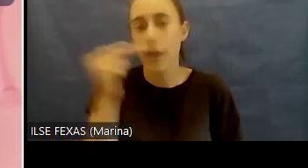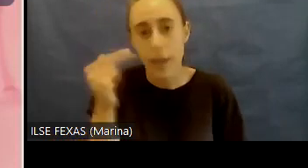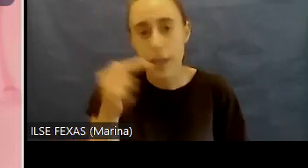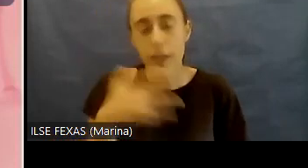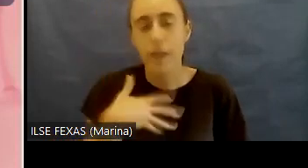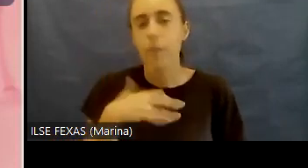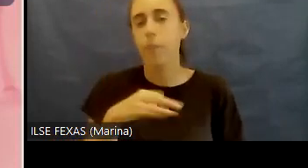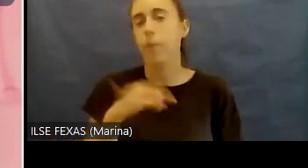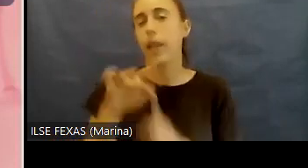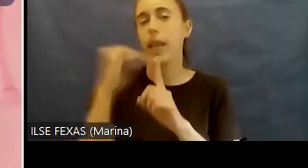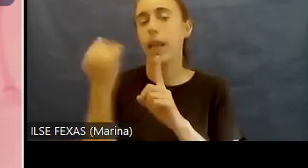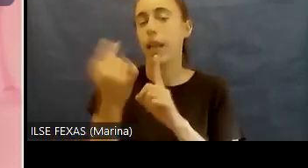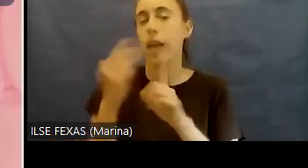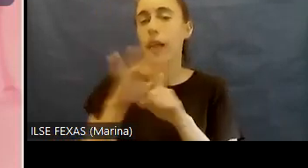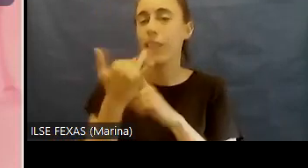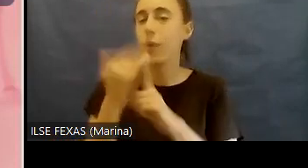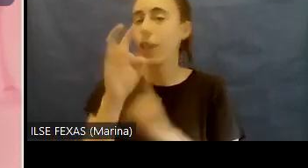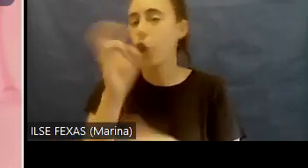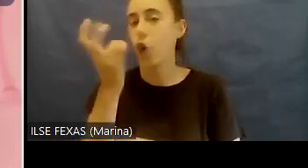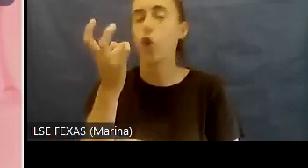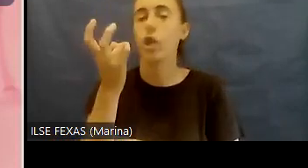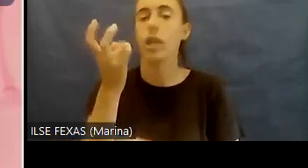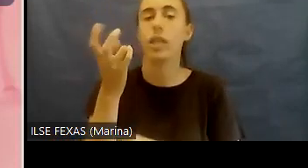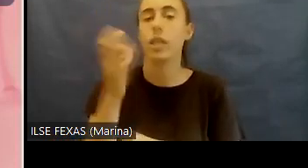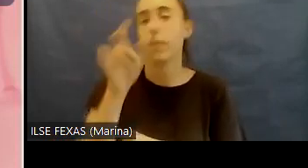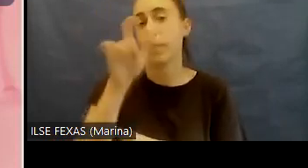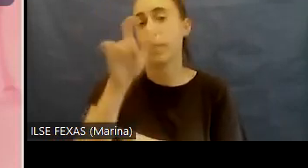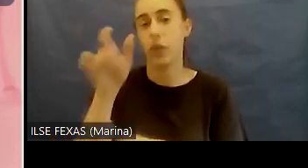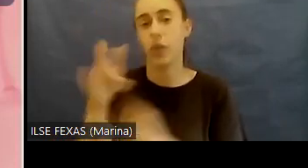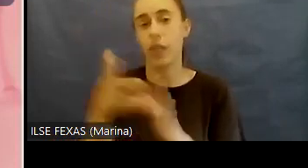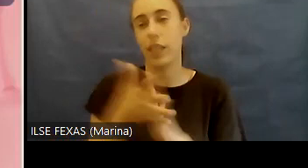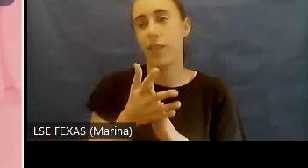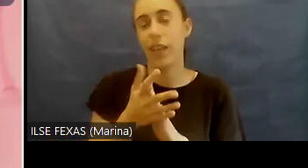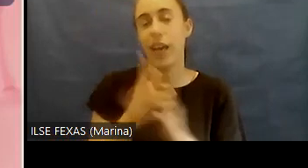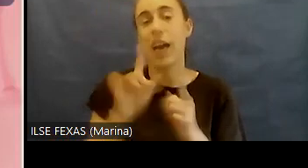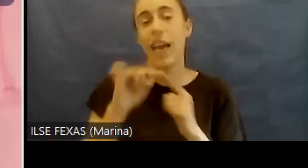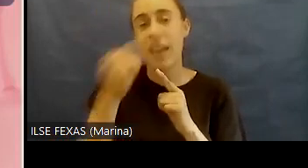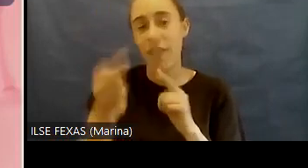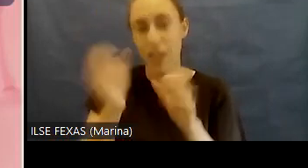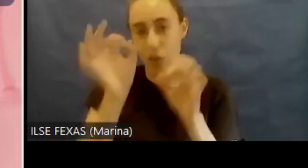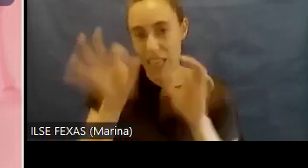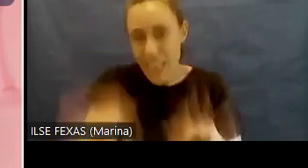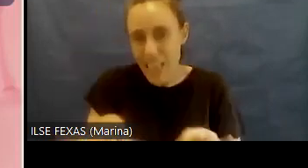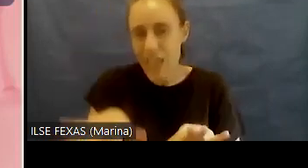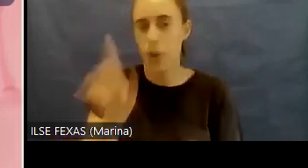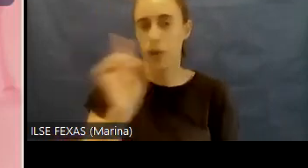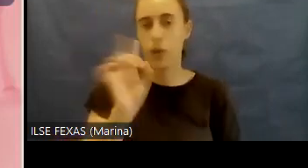interacción con alguna sustancia que tenga ese ser vivo y no acabe siendo el efecto similar. Pero bueno, a nivel de aftas orales, los estudios